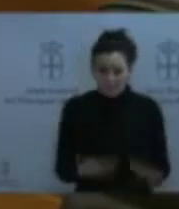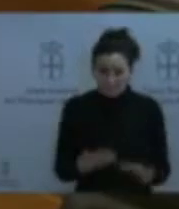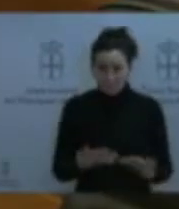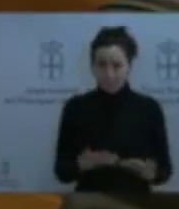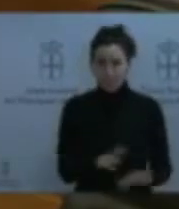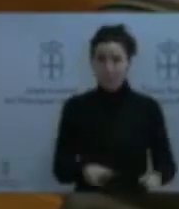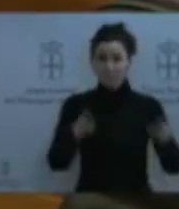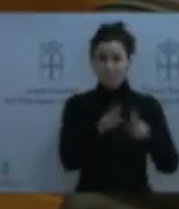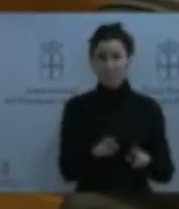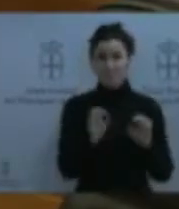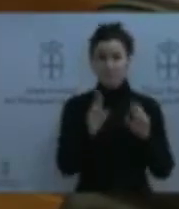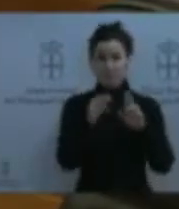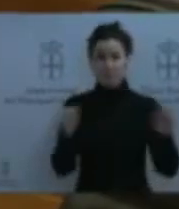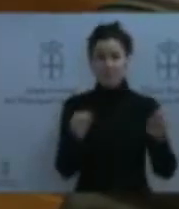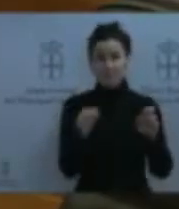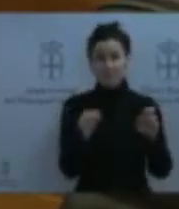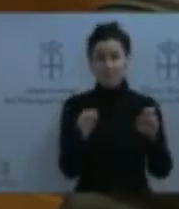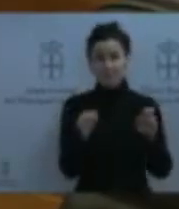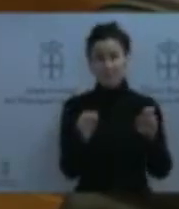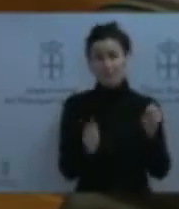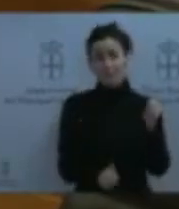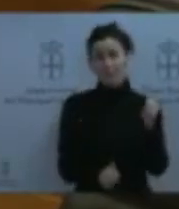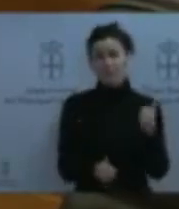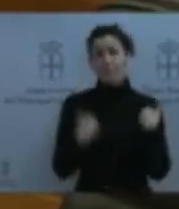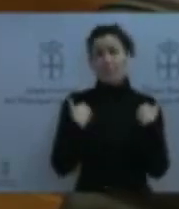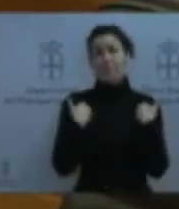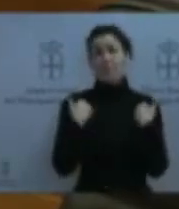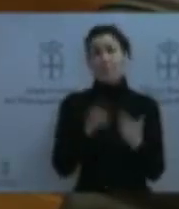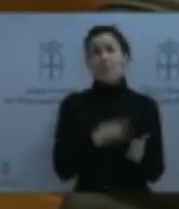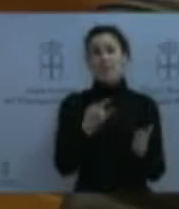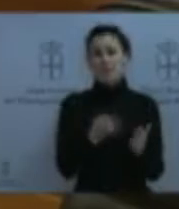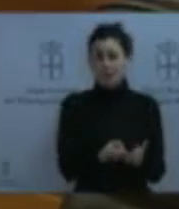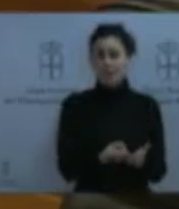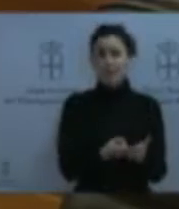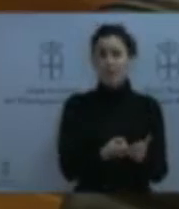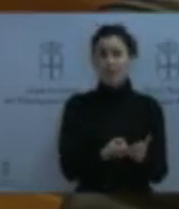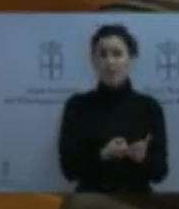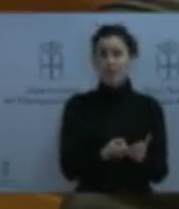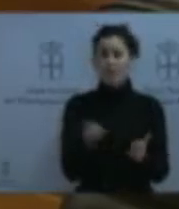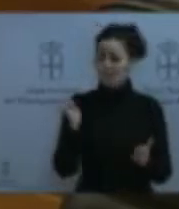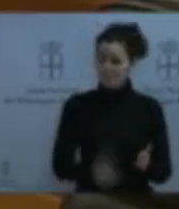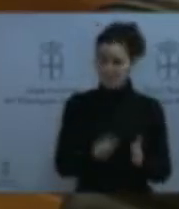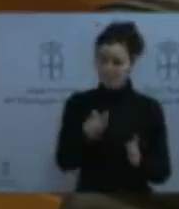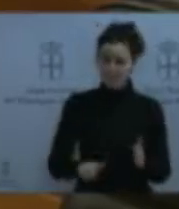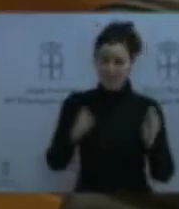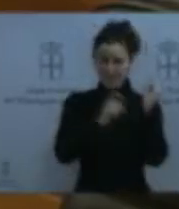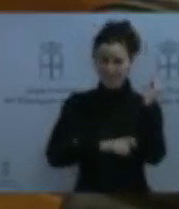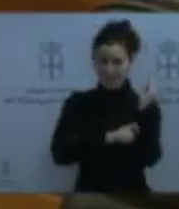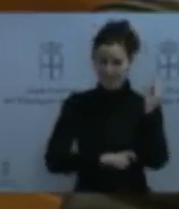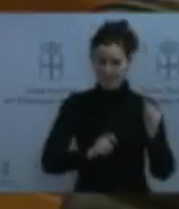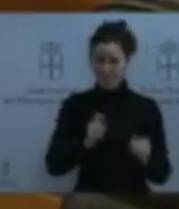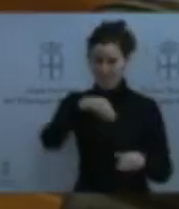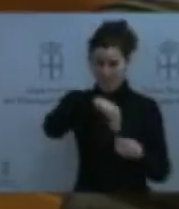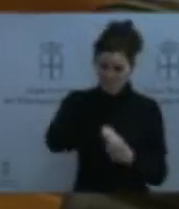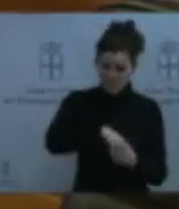competencia técnica y profesional de los técnicos y arqueólogos del Servicio de Patrimonio, digo que, atendiendo a